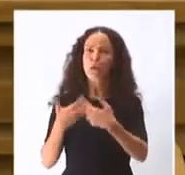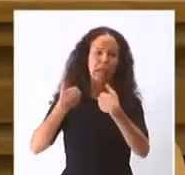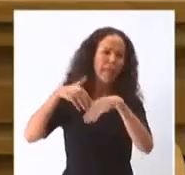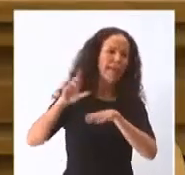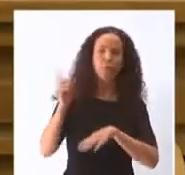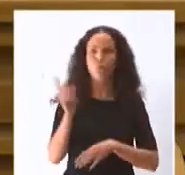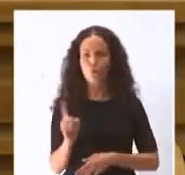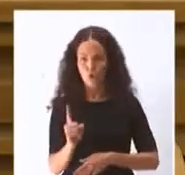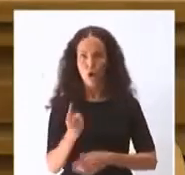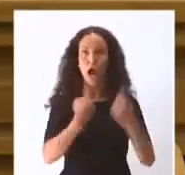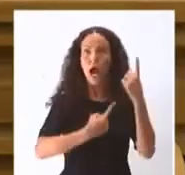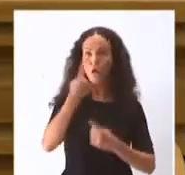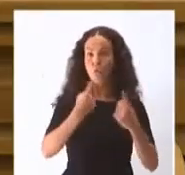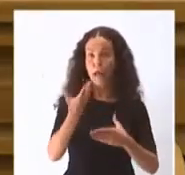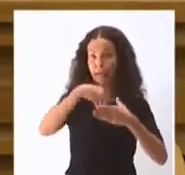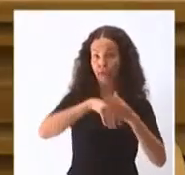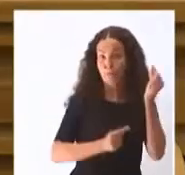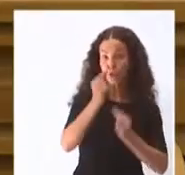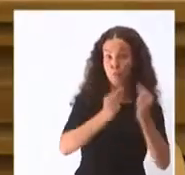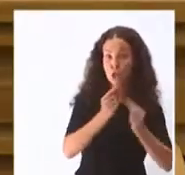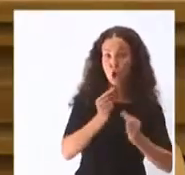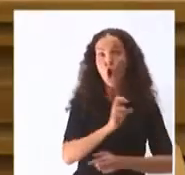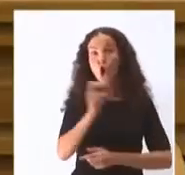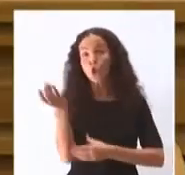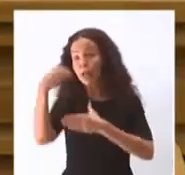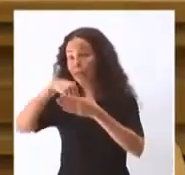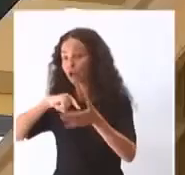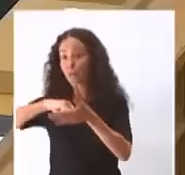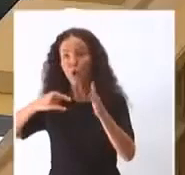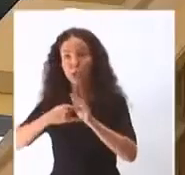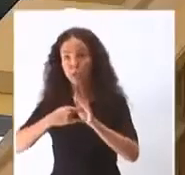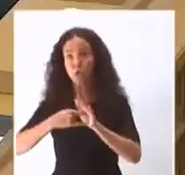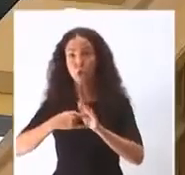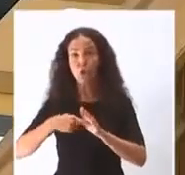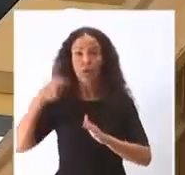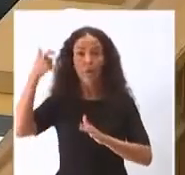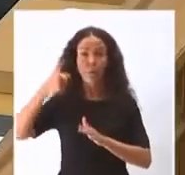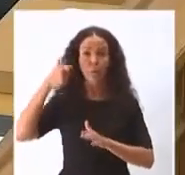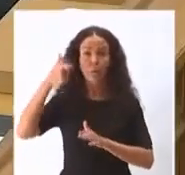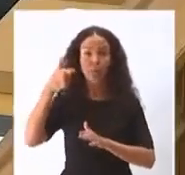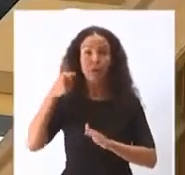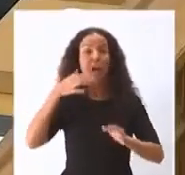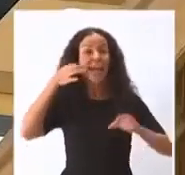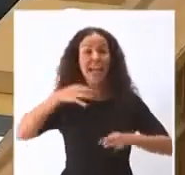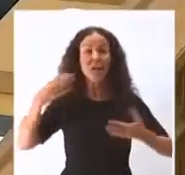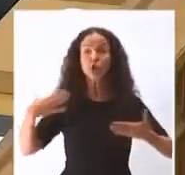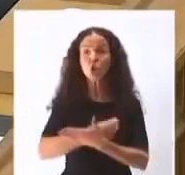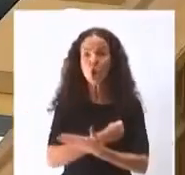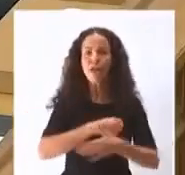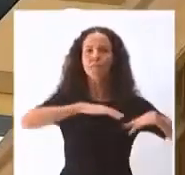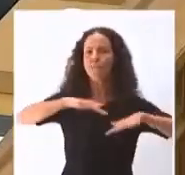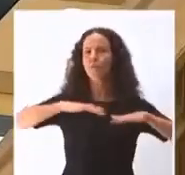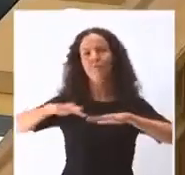al socaire del presupuesto otras tendrán que ver con proyectos más retrasados pero la realidad que van a estar todas queremos que estén todas en movimiento